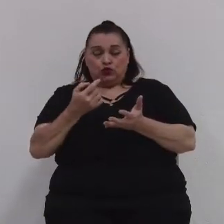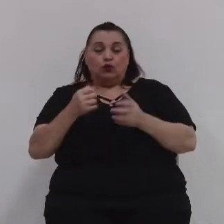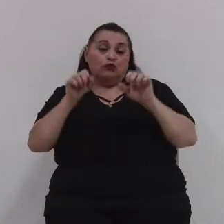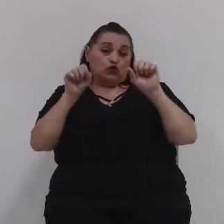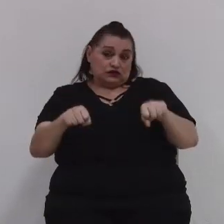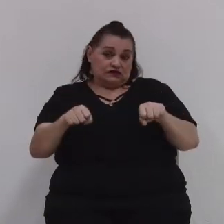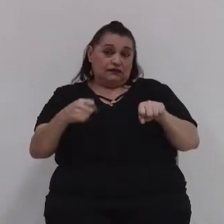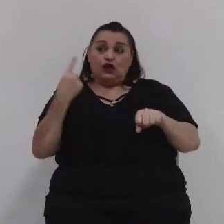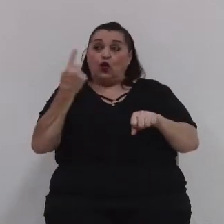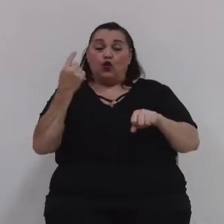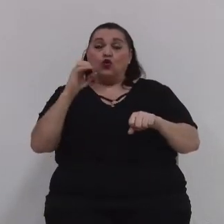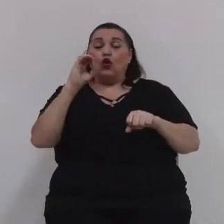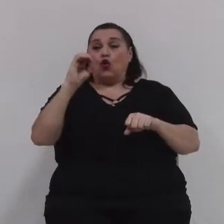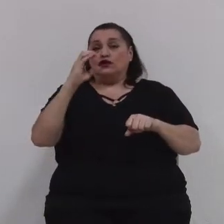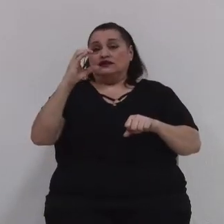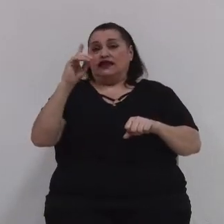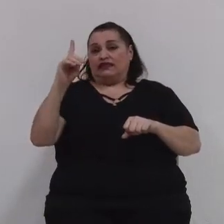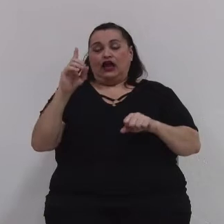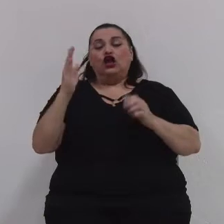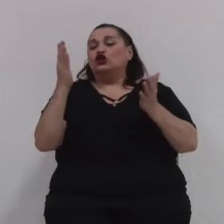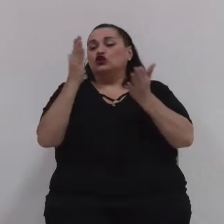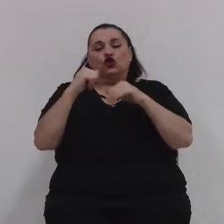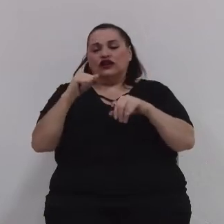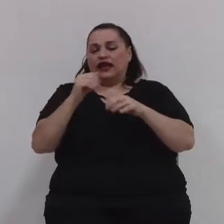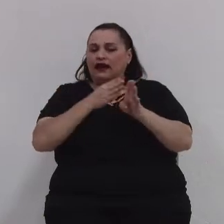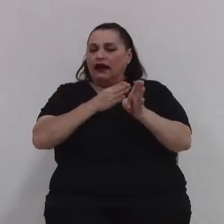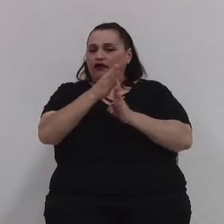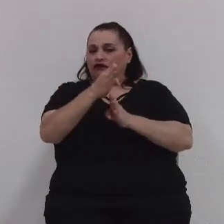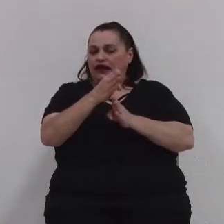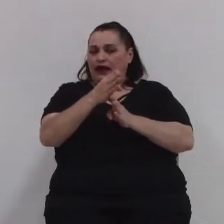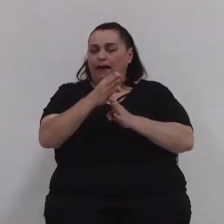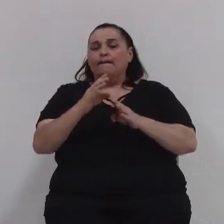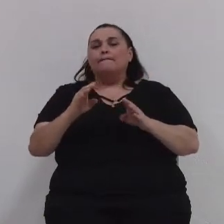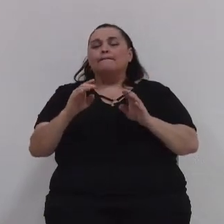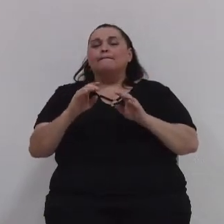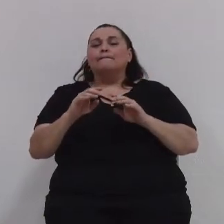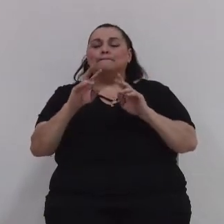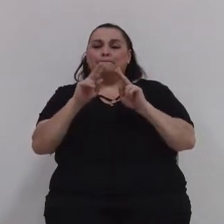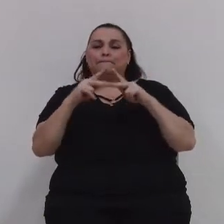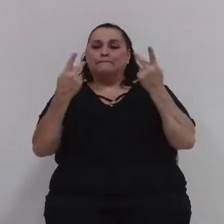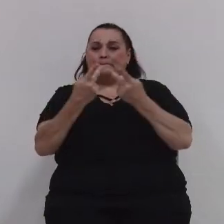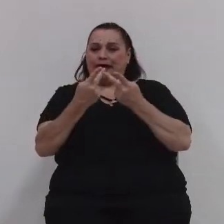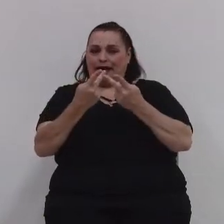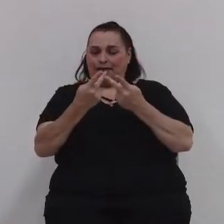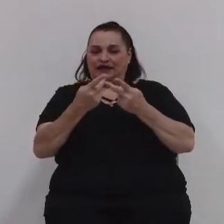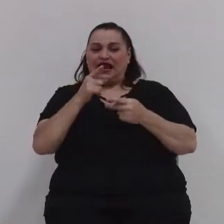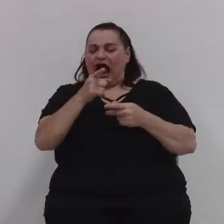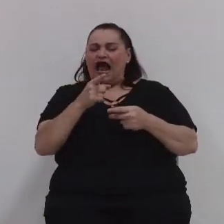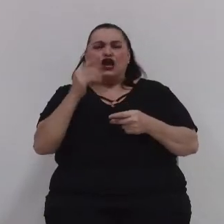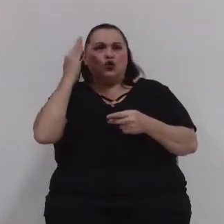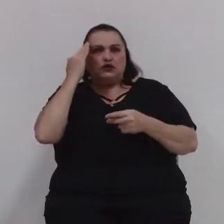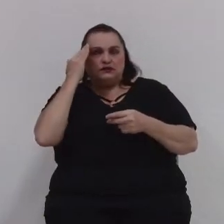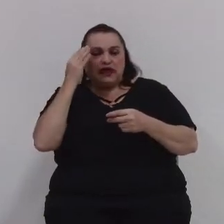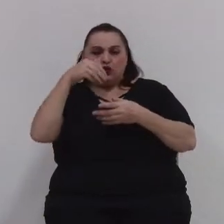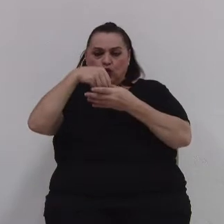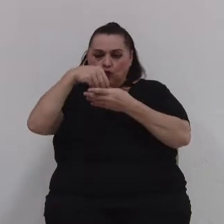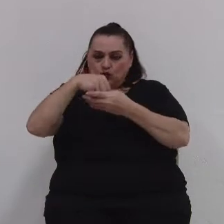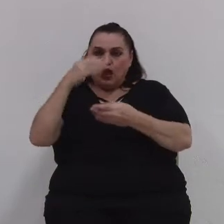el único de la OCDE que no tiene carrera parlamentaria. Ahí estamos desperdiciando el conocimiento acumulado, la